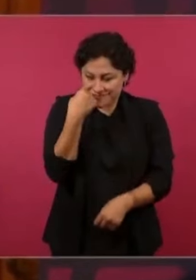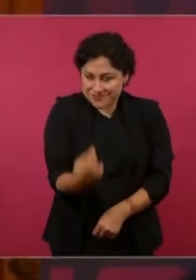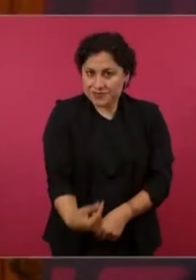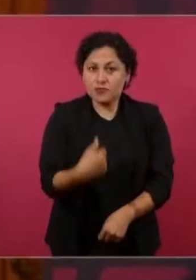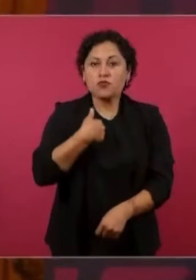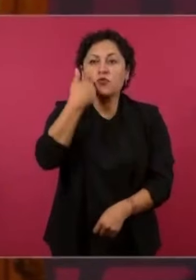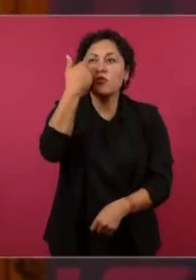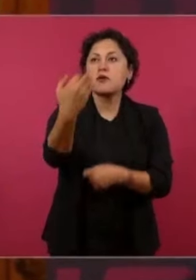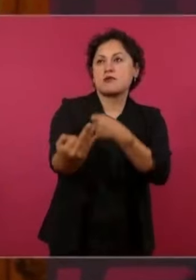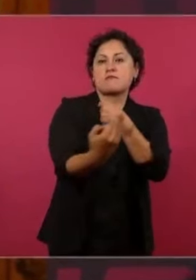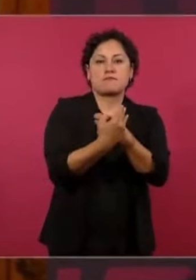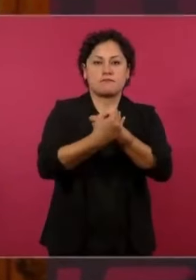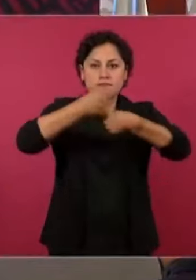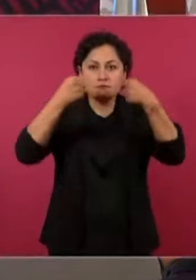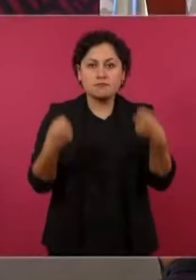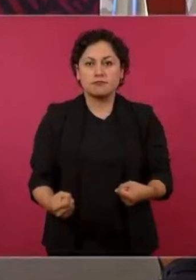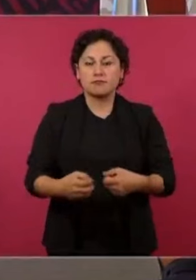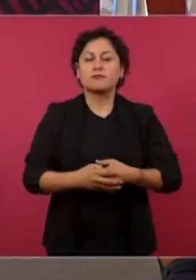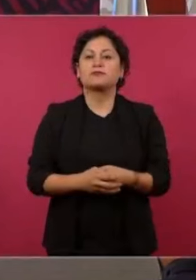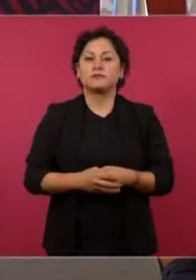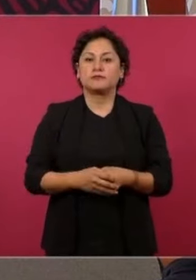Fíjense, hace 20 años,